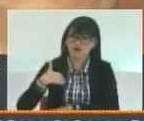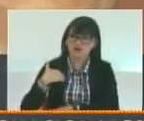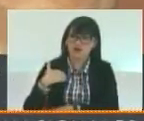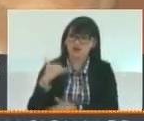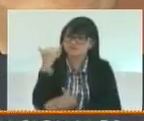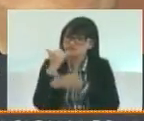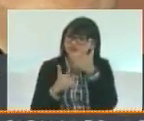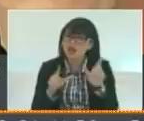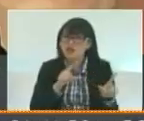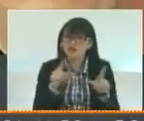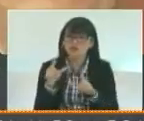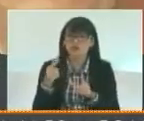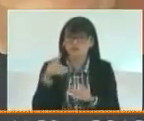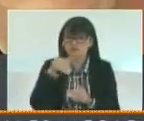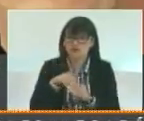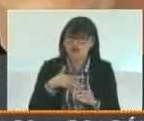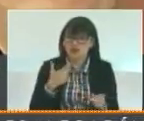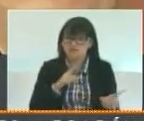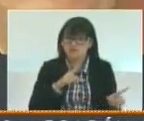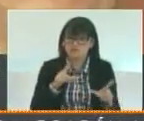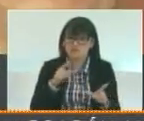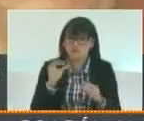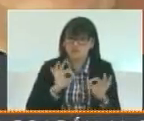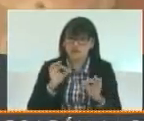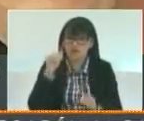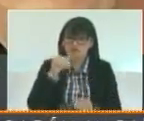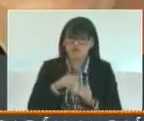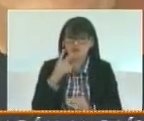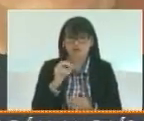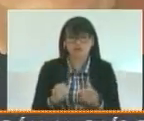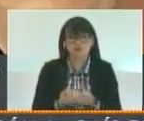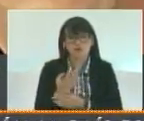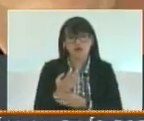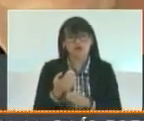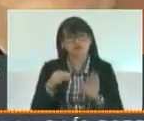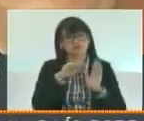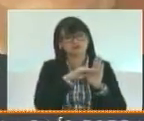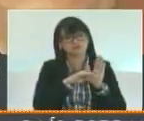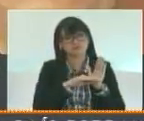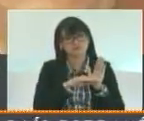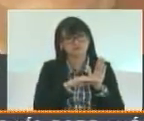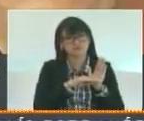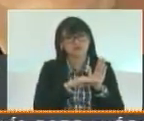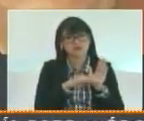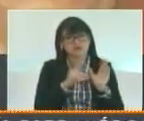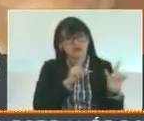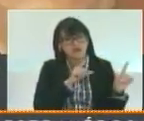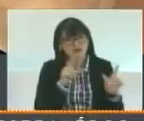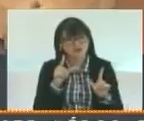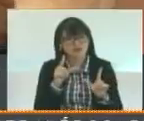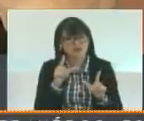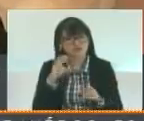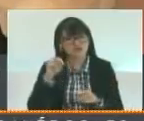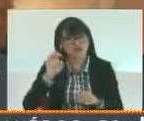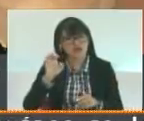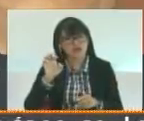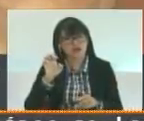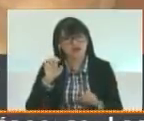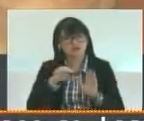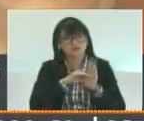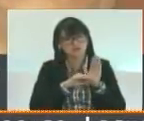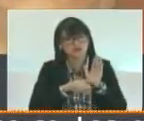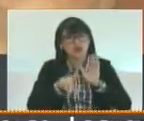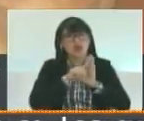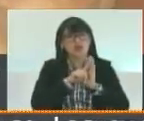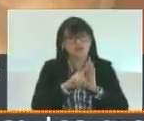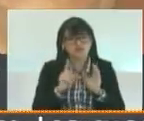votar este 20 de mayo. Es garantía, lo hemos coordinado así con el Poder Electoral y nuestra